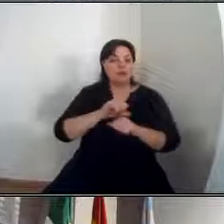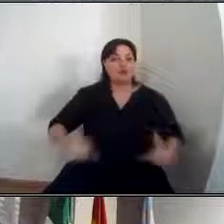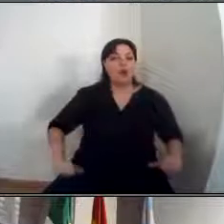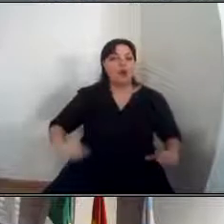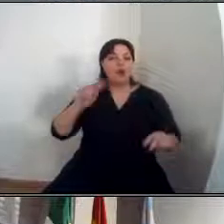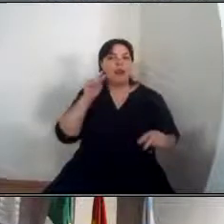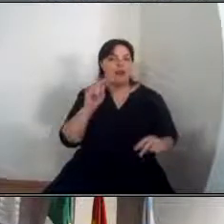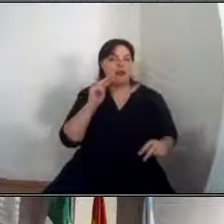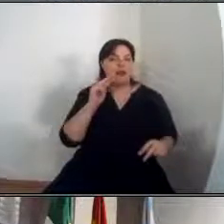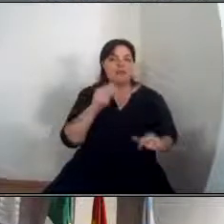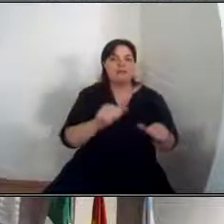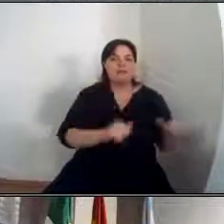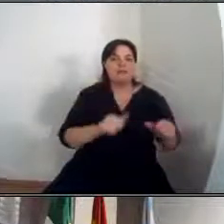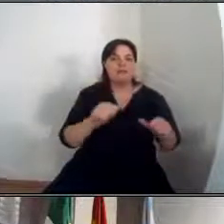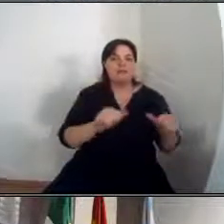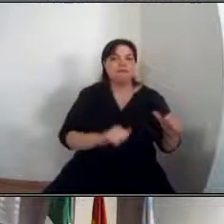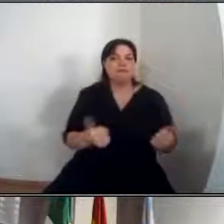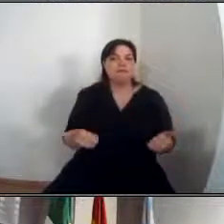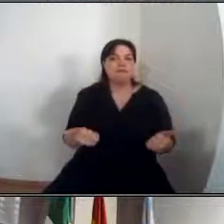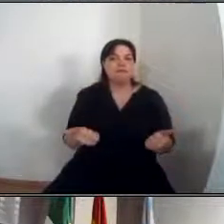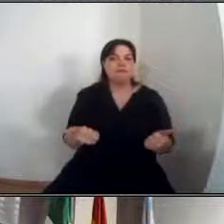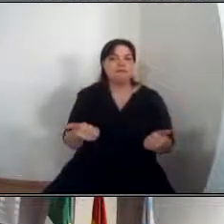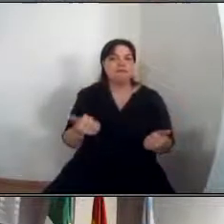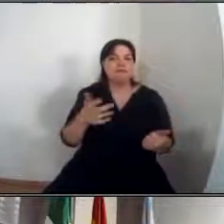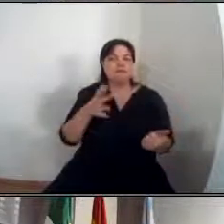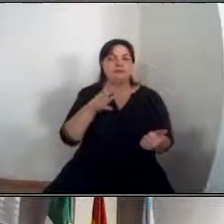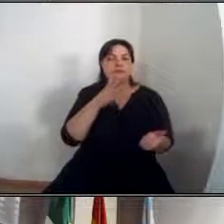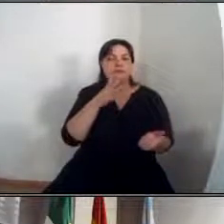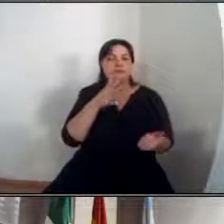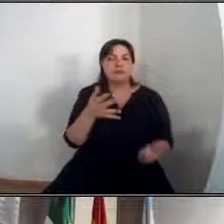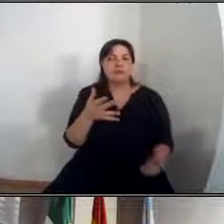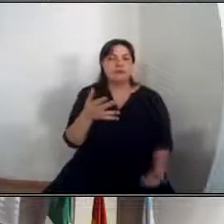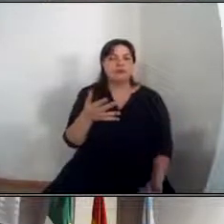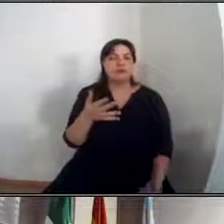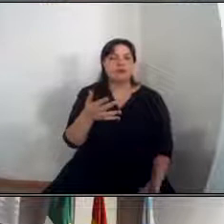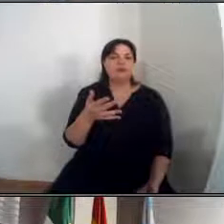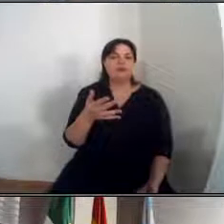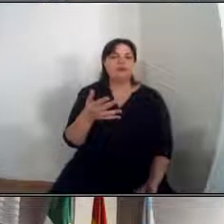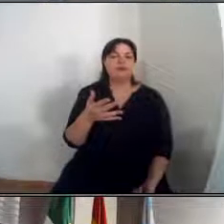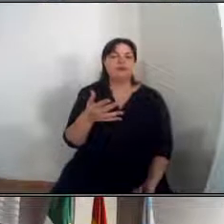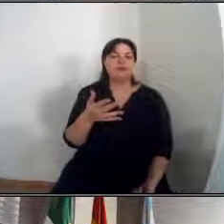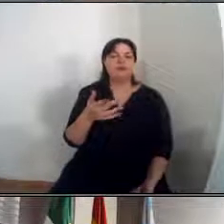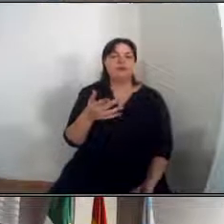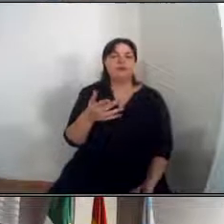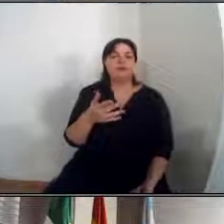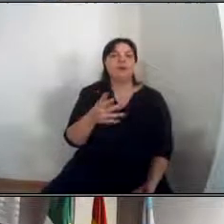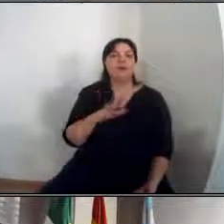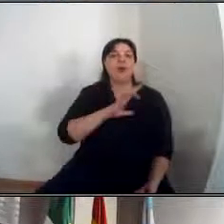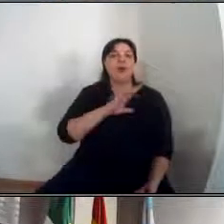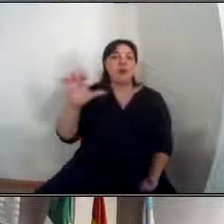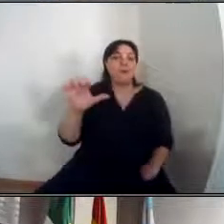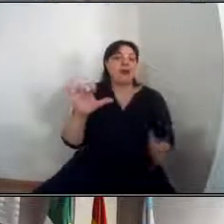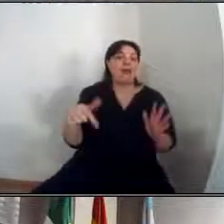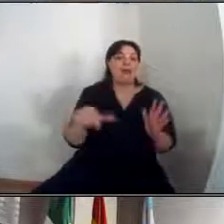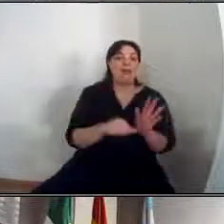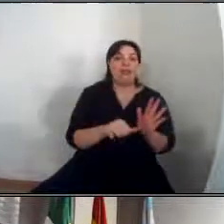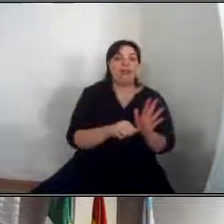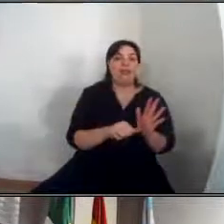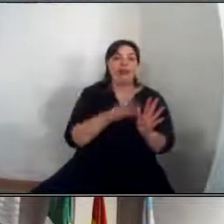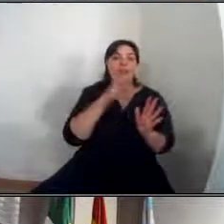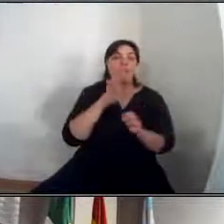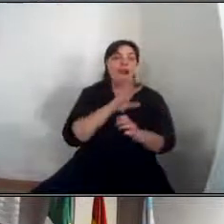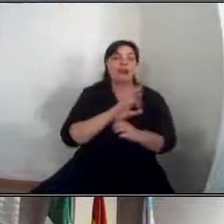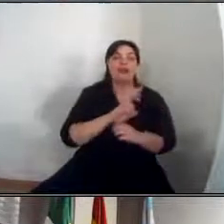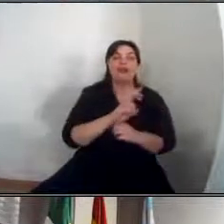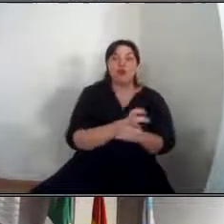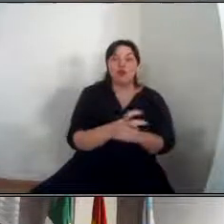esa mirada hacia Portugal, esa mirada hacia esa Europa cercana que nosotros tenemos de otro país,